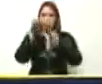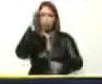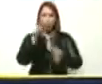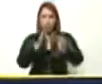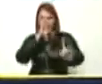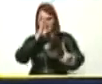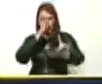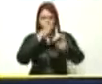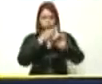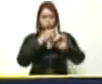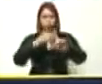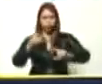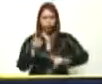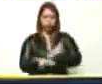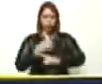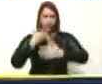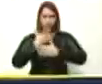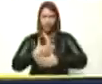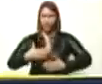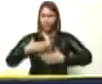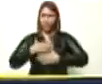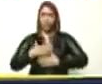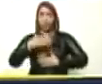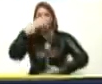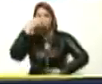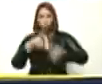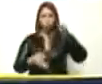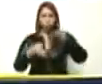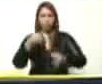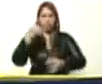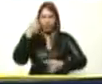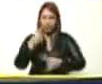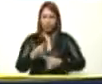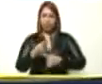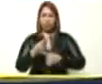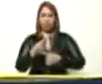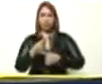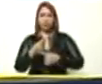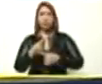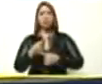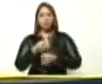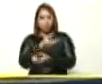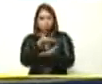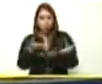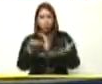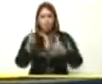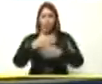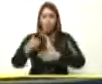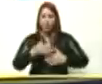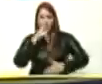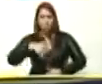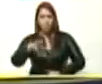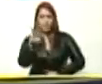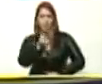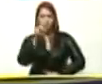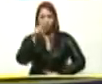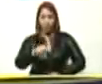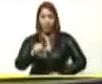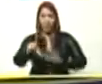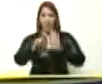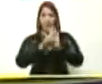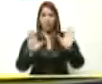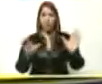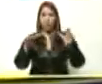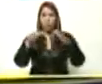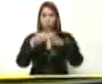directa, eficiente, de calidad, a una justicia justa, por parte del pueblo, de Venezuela, la ley orgánica,